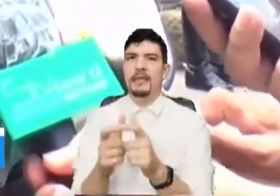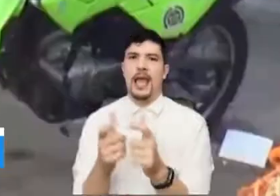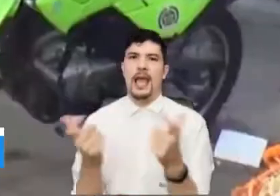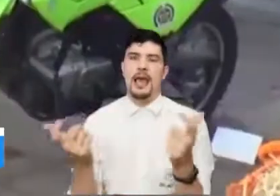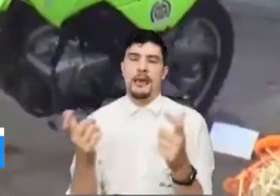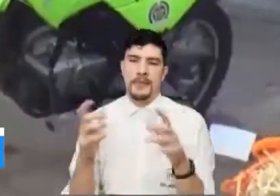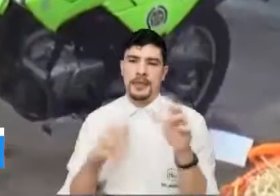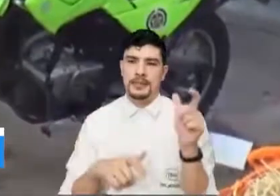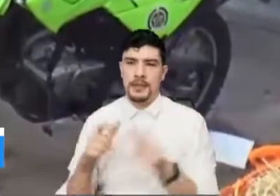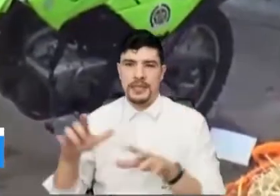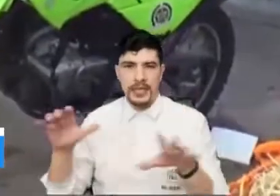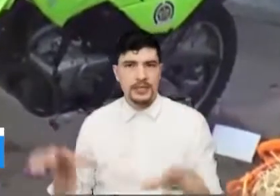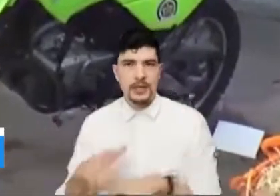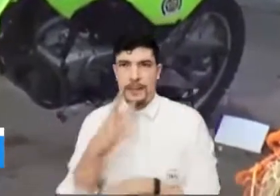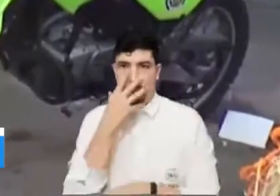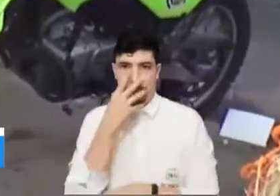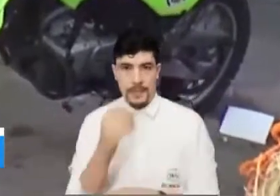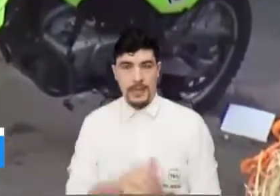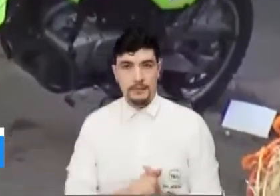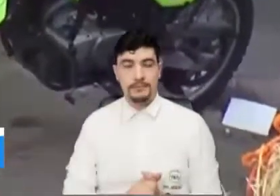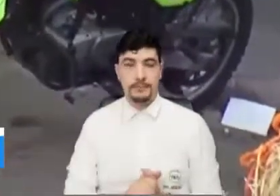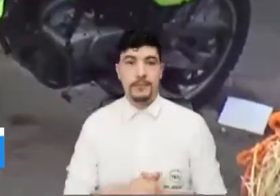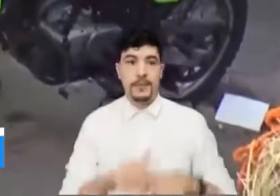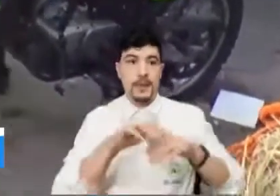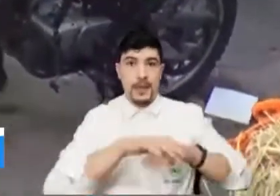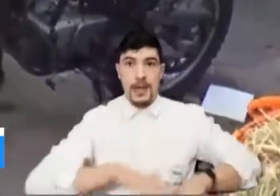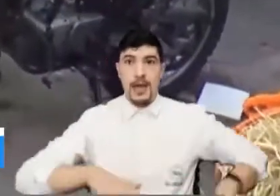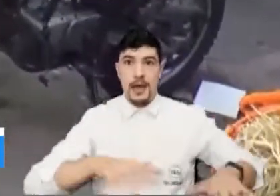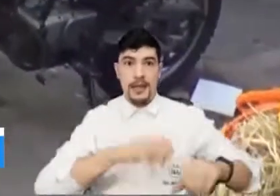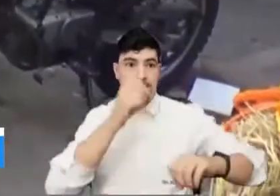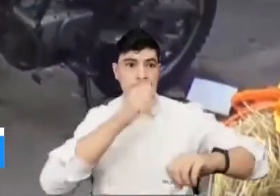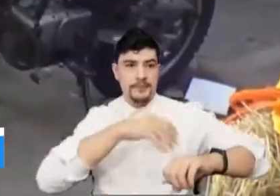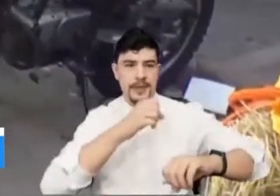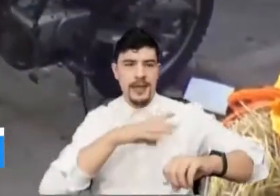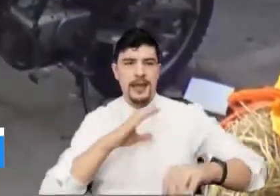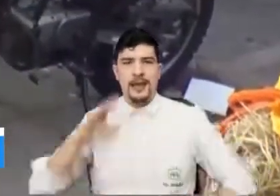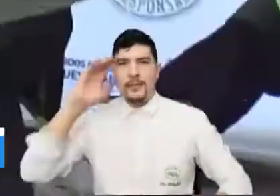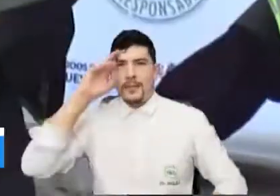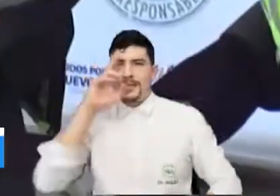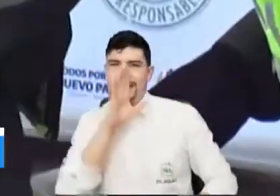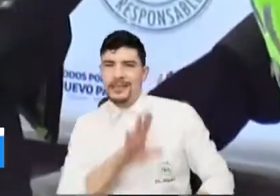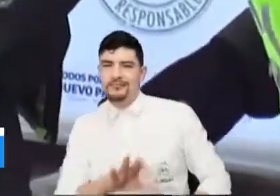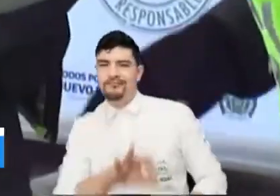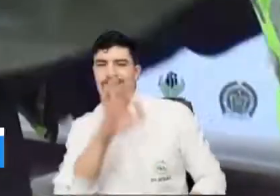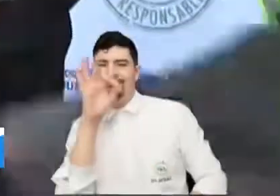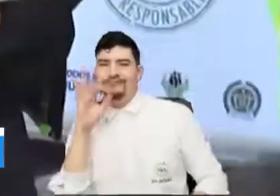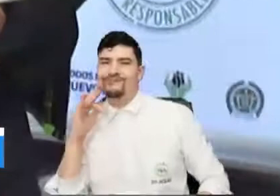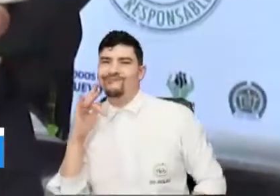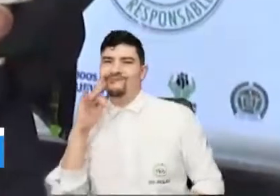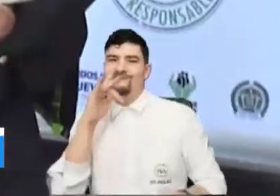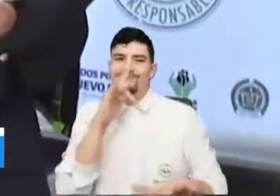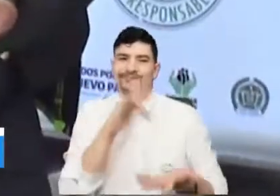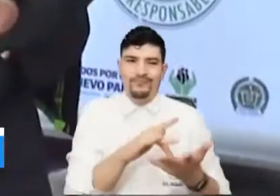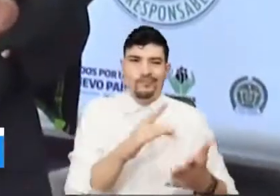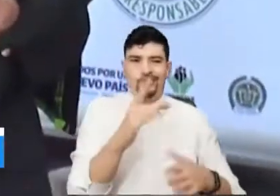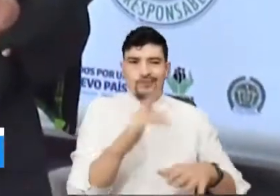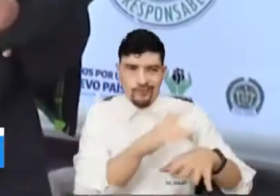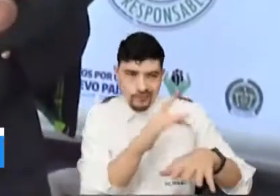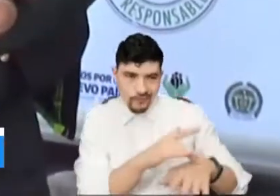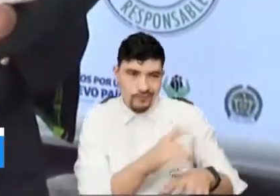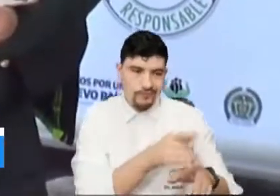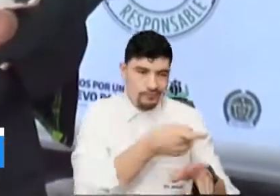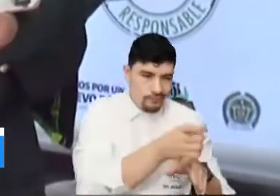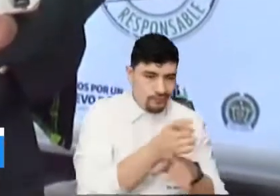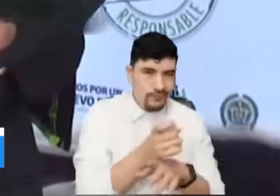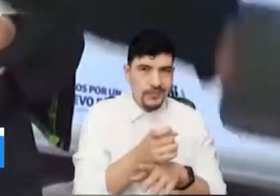hurto a comercio. La Plaza de Mercado fue el sitio elegido para desplegar esta actividad. Allí los ciudadanos conocieron de primera mano el actuar de los